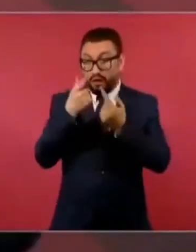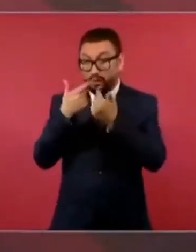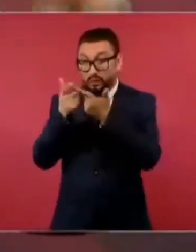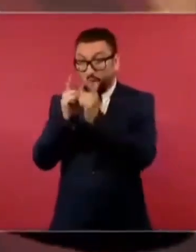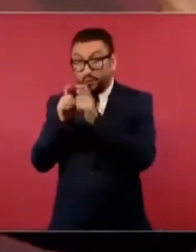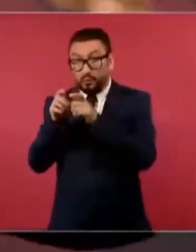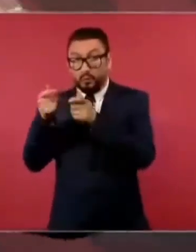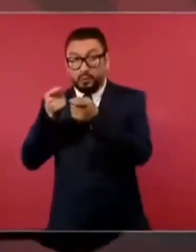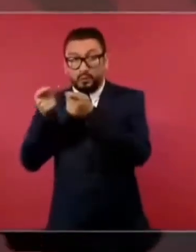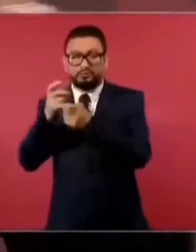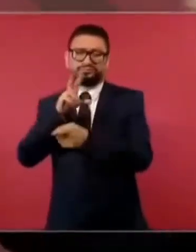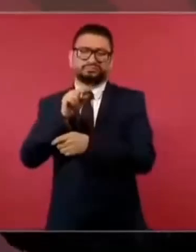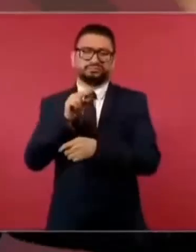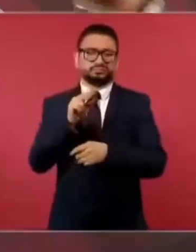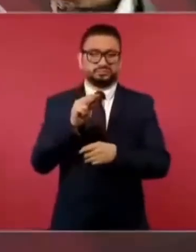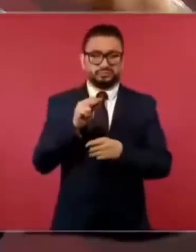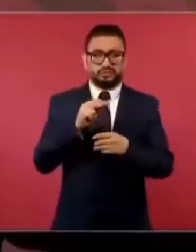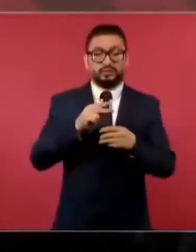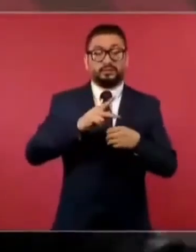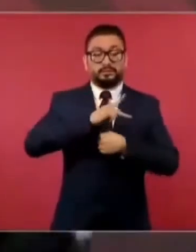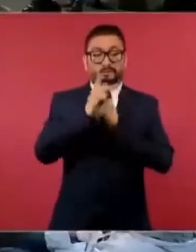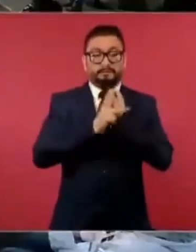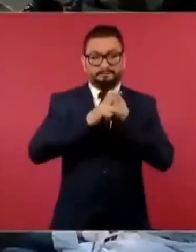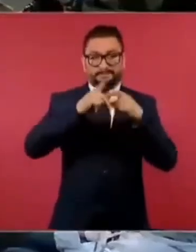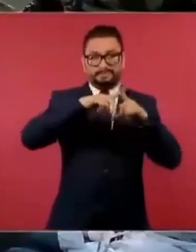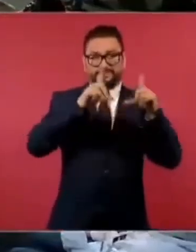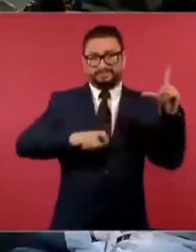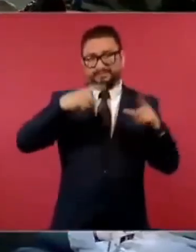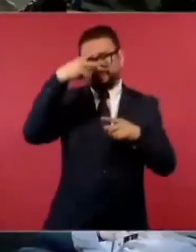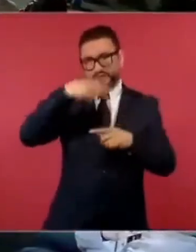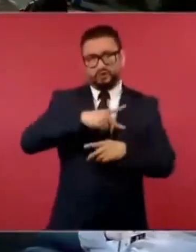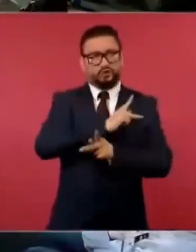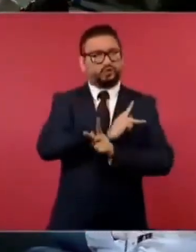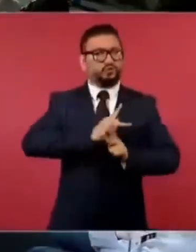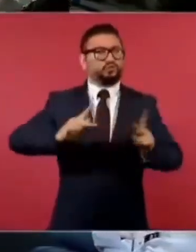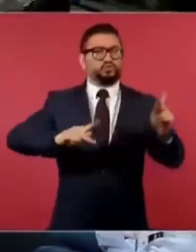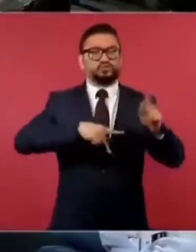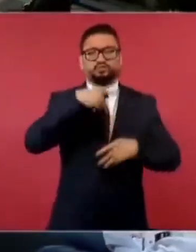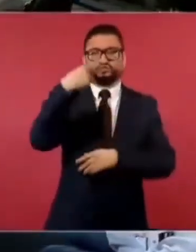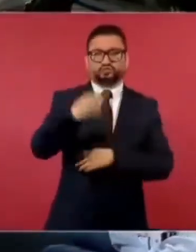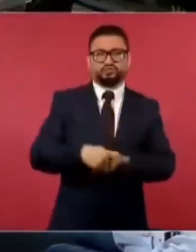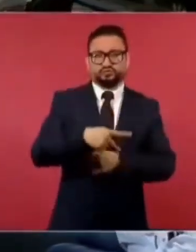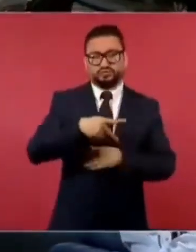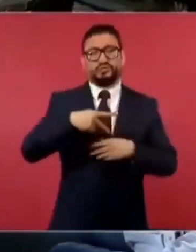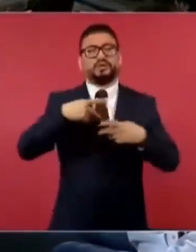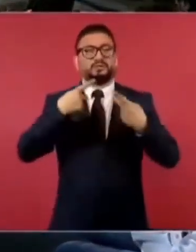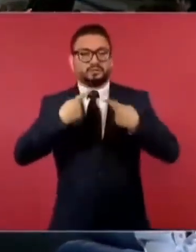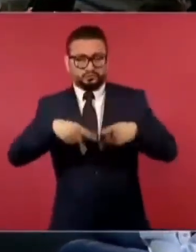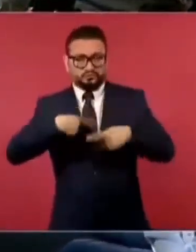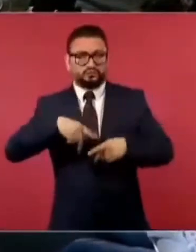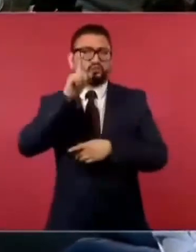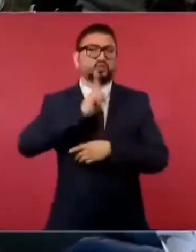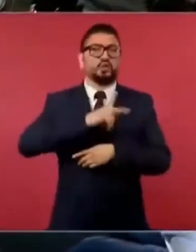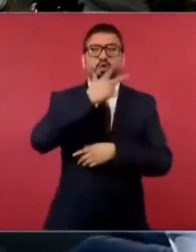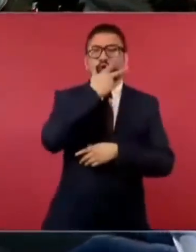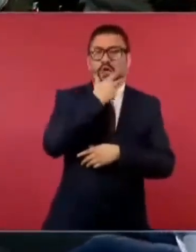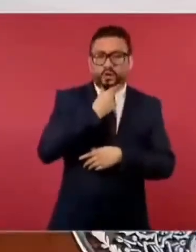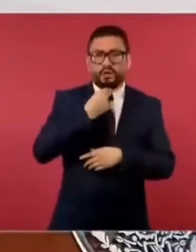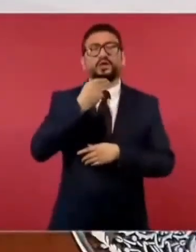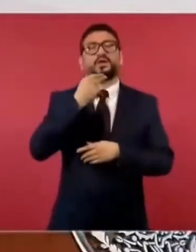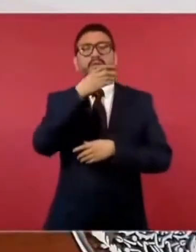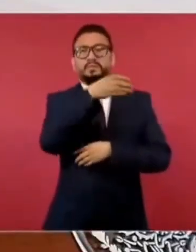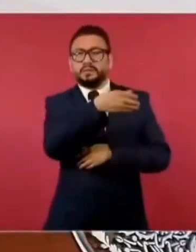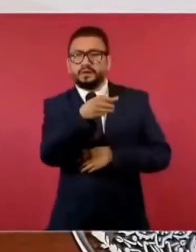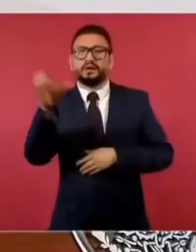México es país de todos, mujeres, hombres, del campo, de la ciudad,